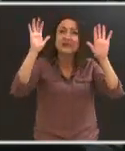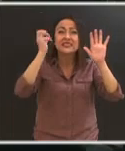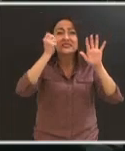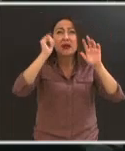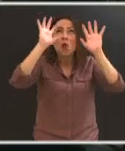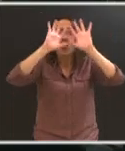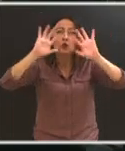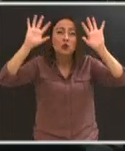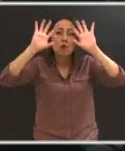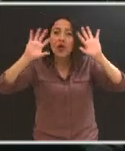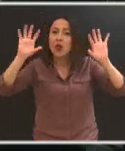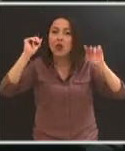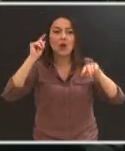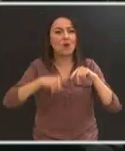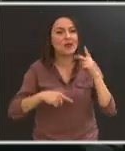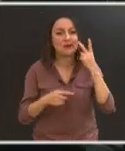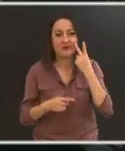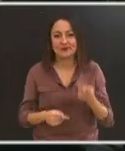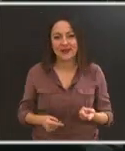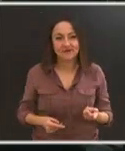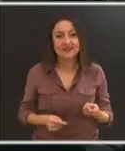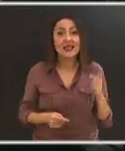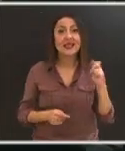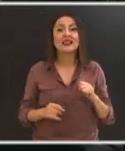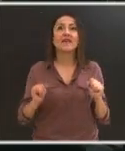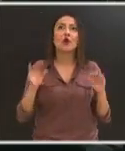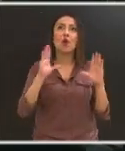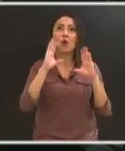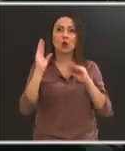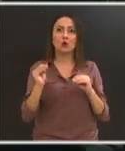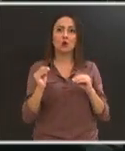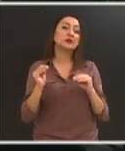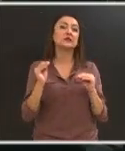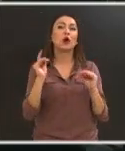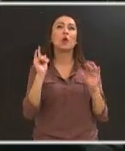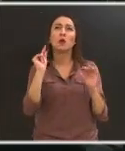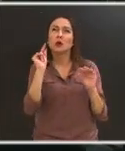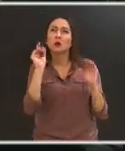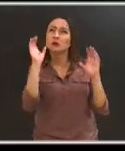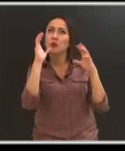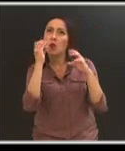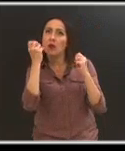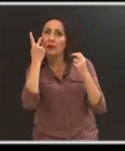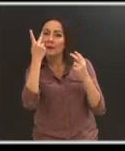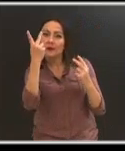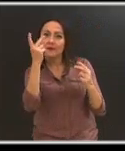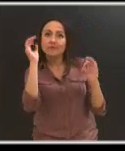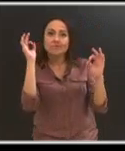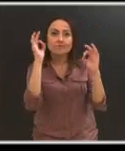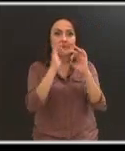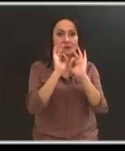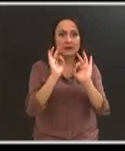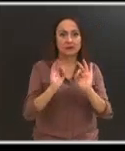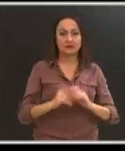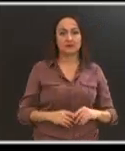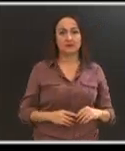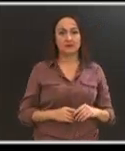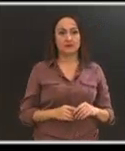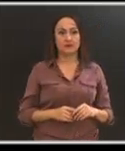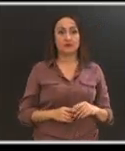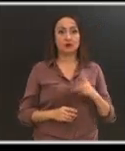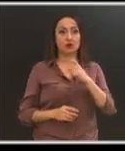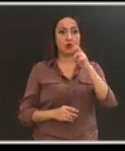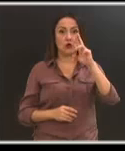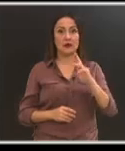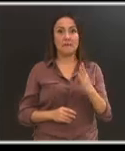muy nublado simplemente no veremos el fenómeno, tendrá que estar en una noche parcialmente nublada, tendrá que haber buen tiempo para poder observarlo bien. Costa